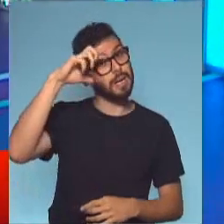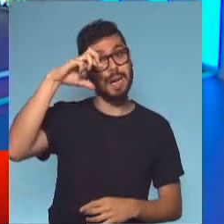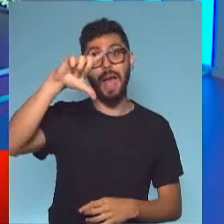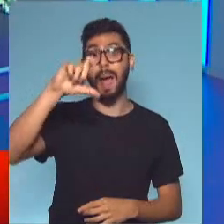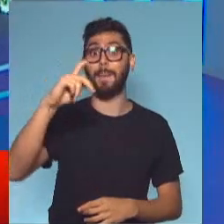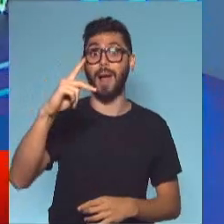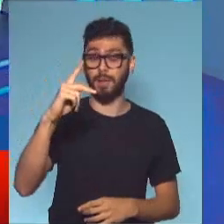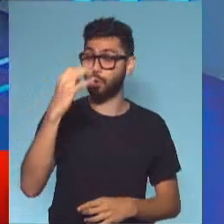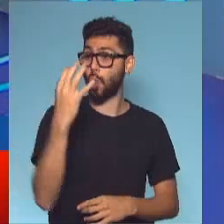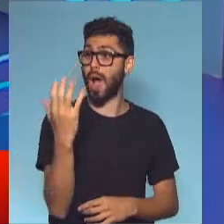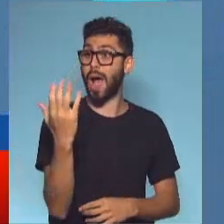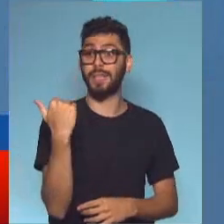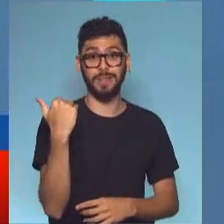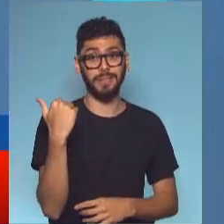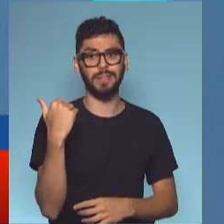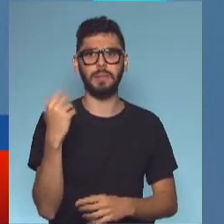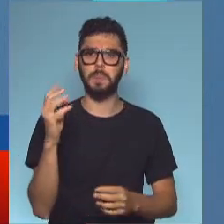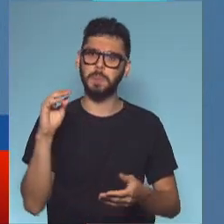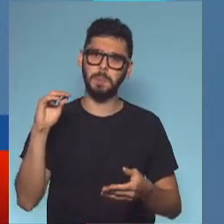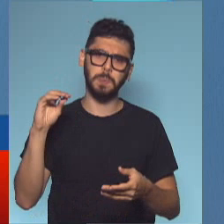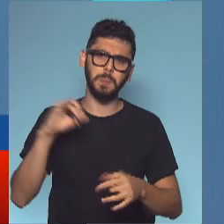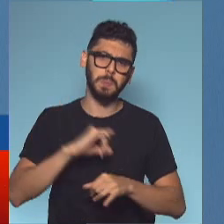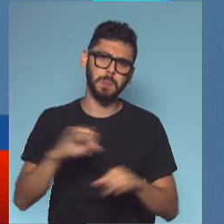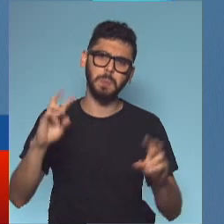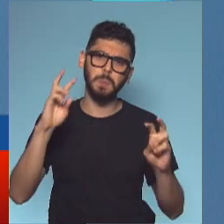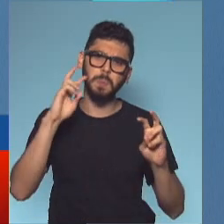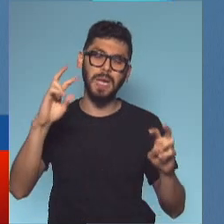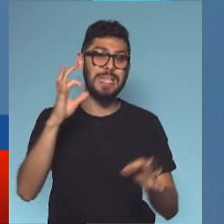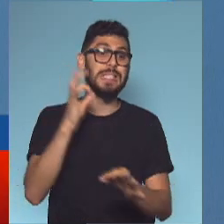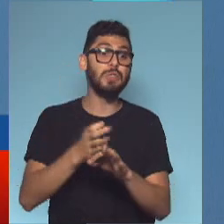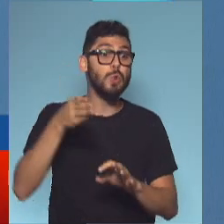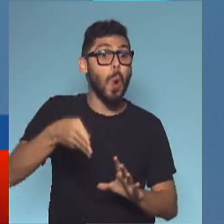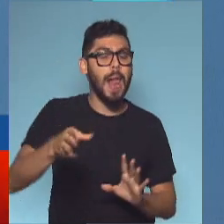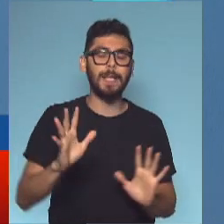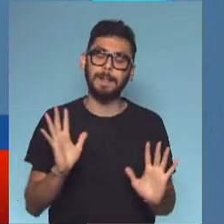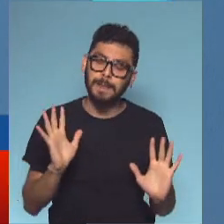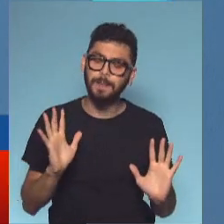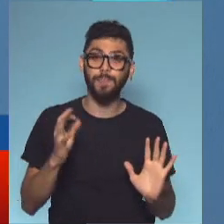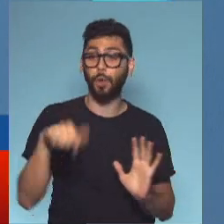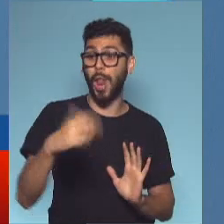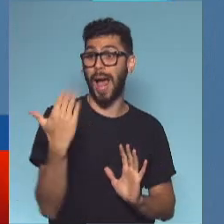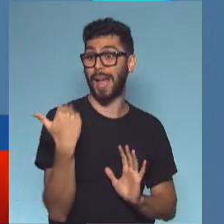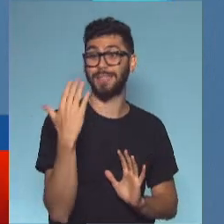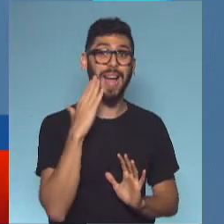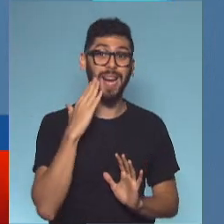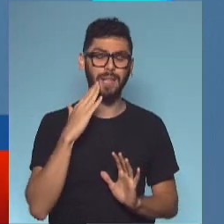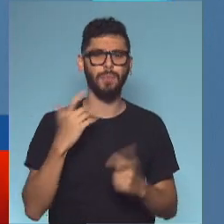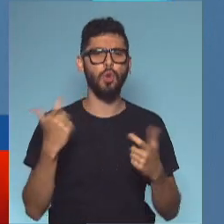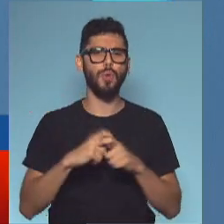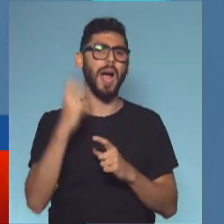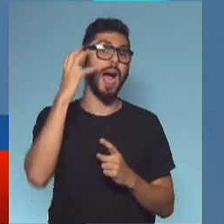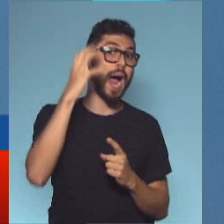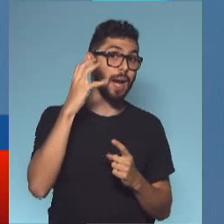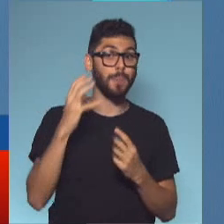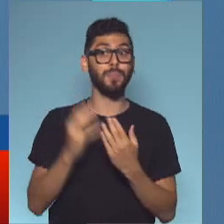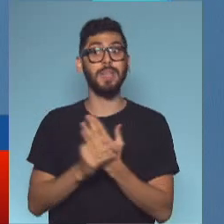en el día de ayer puso la alerta con respecto a la presencialidad escolar. Hoy, hace un ratito, a la tarde, estuvieron reunidos la ministra Carla Bisotti y